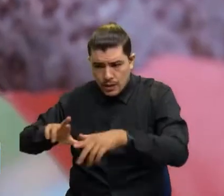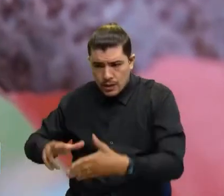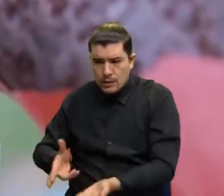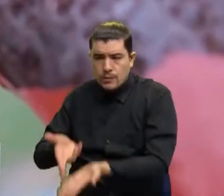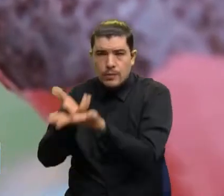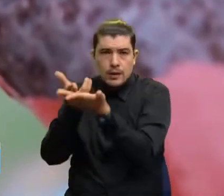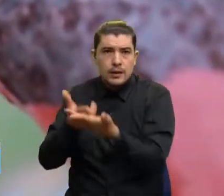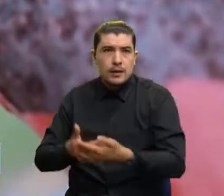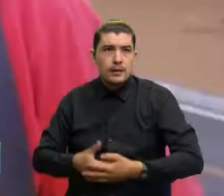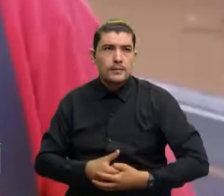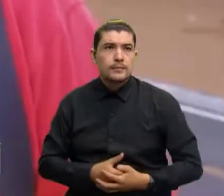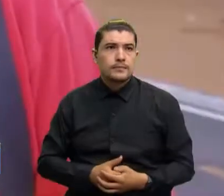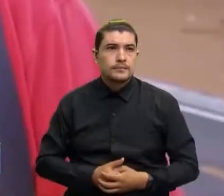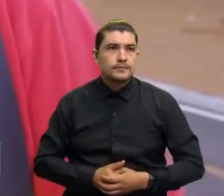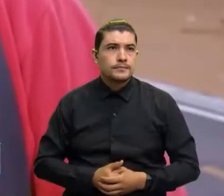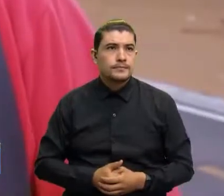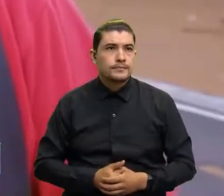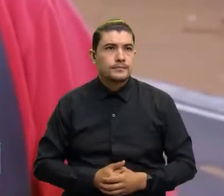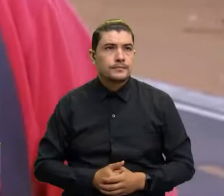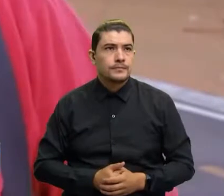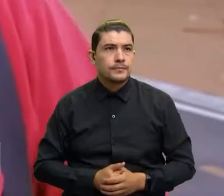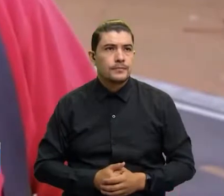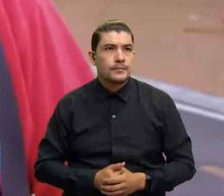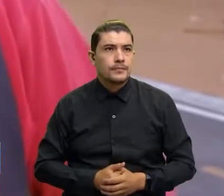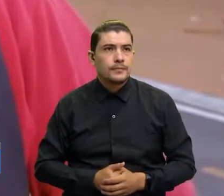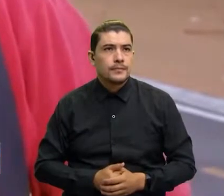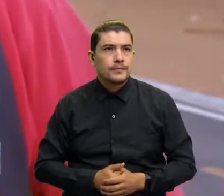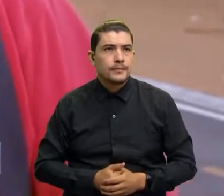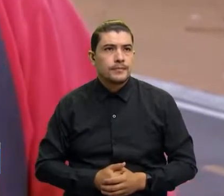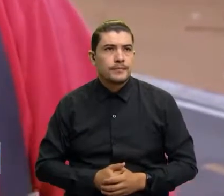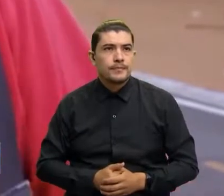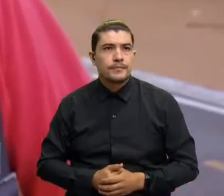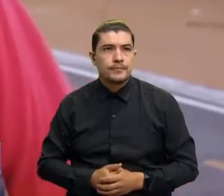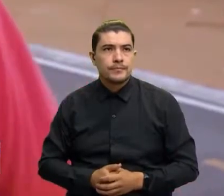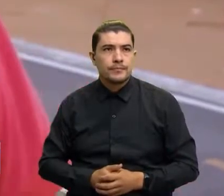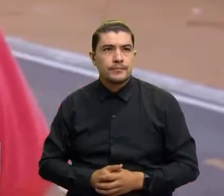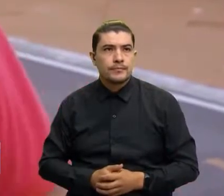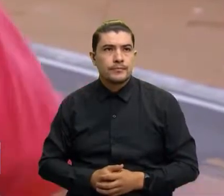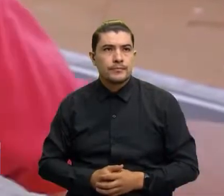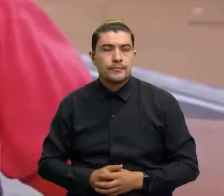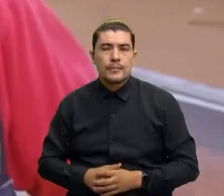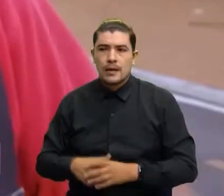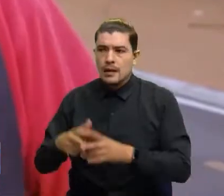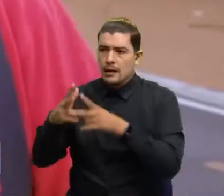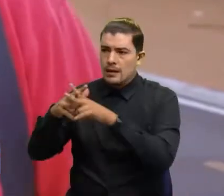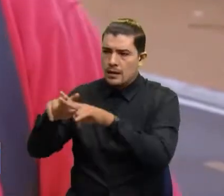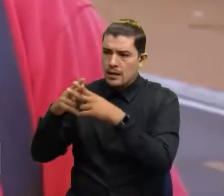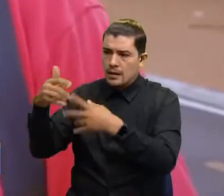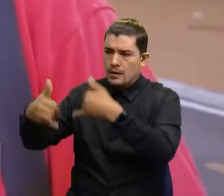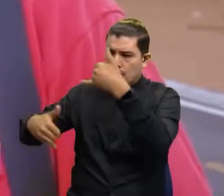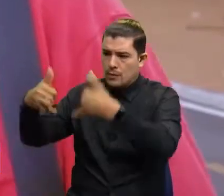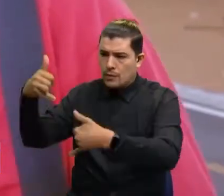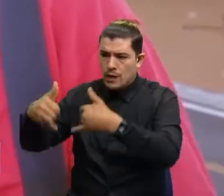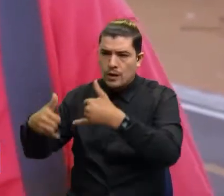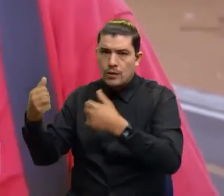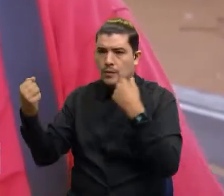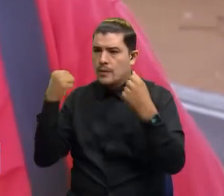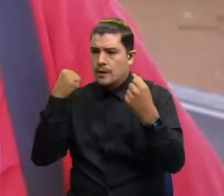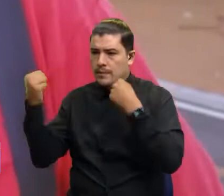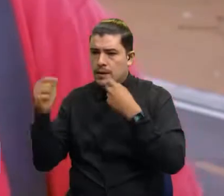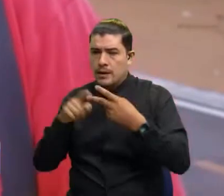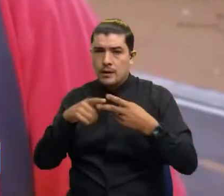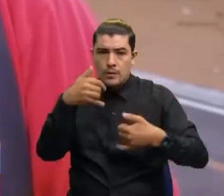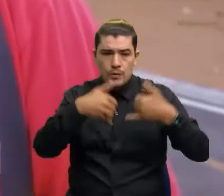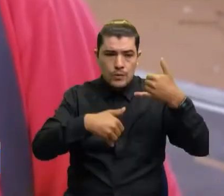esta ciudad. Yo solamente pido el mantenimiento de los escenarios, de los juegos, como son los gimnasios biosaludables y la parte de los juegos de los